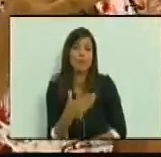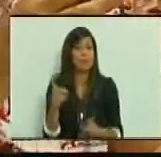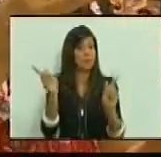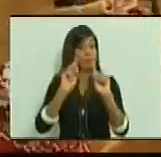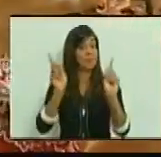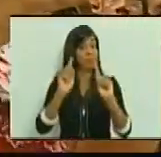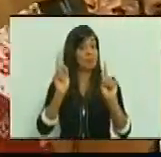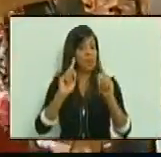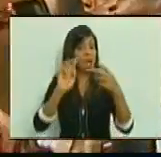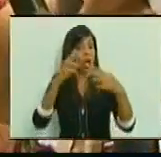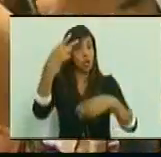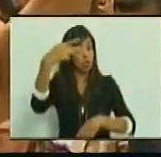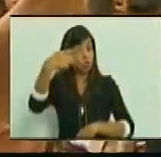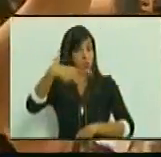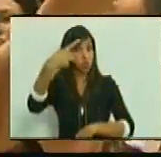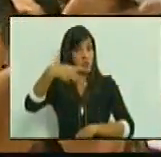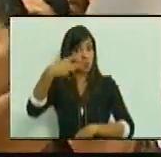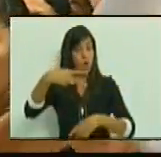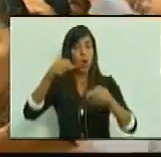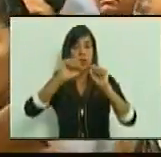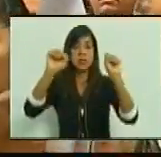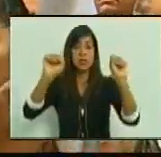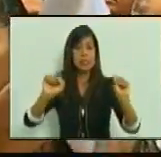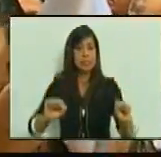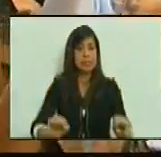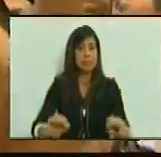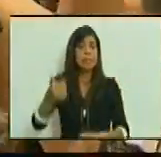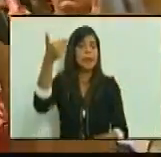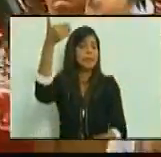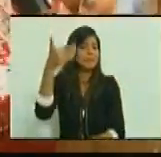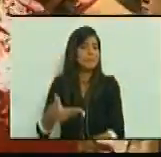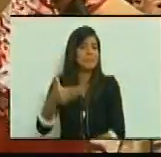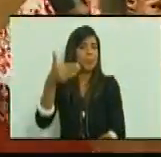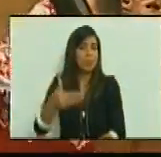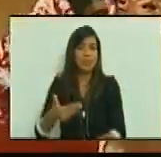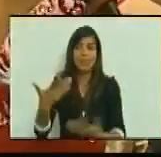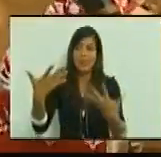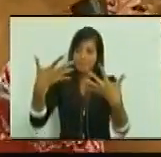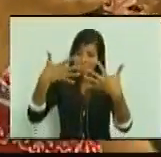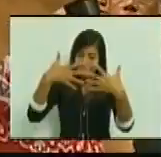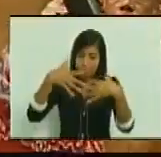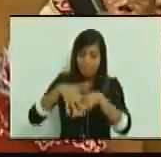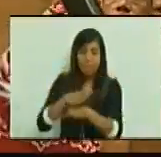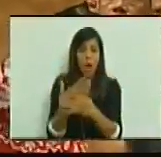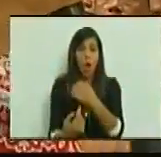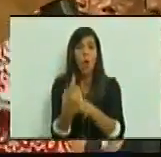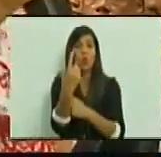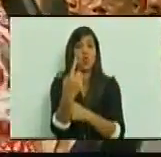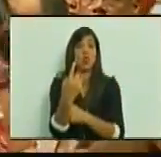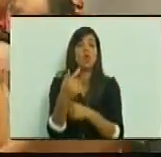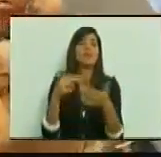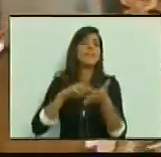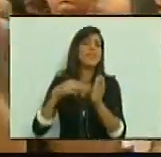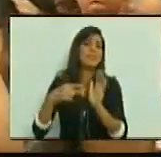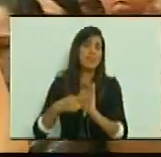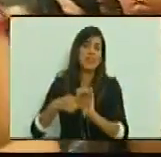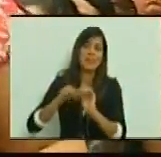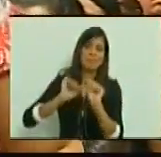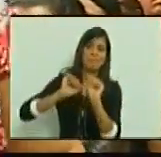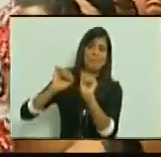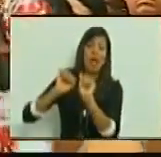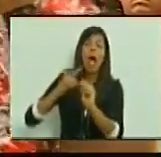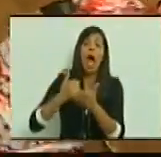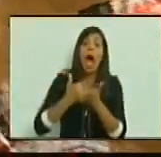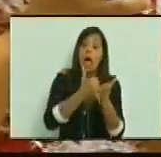dos sistemas, un gran aparato y un gran sistema que hoy y todos los días combate contra los